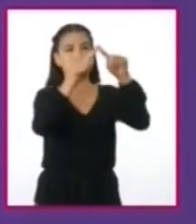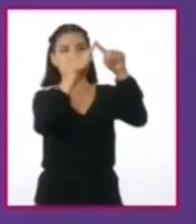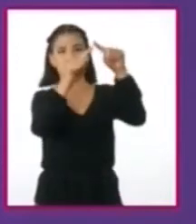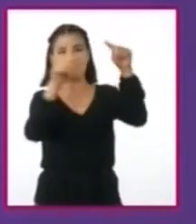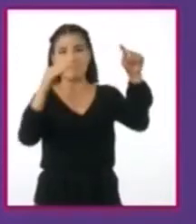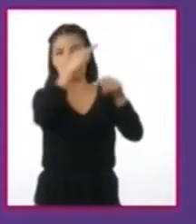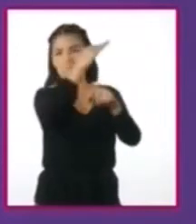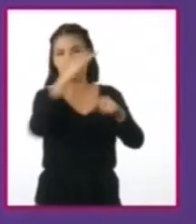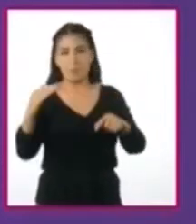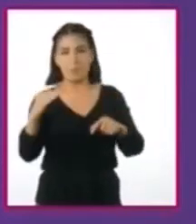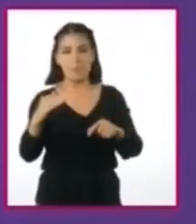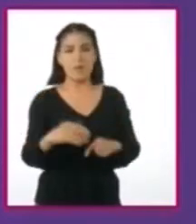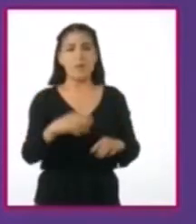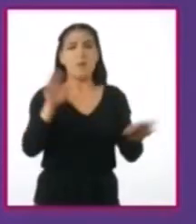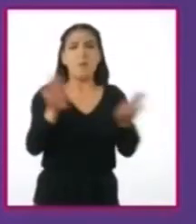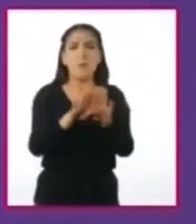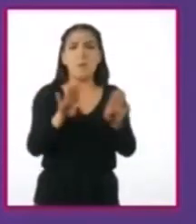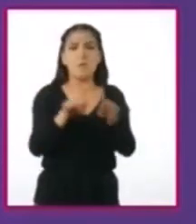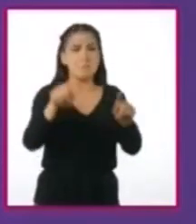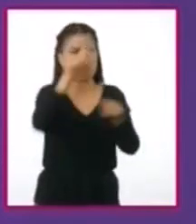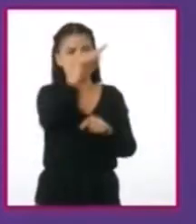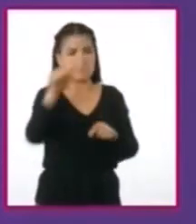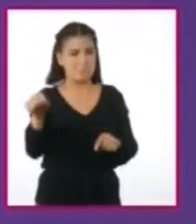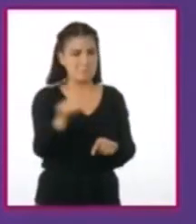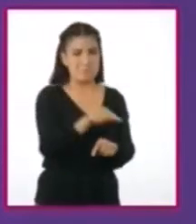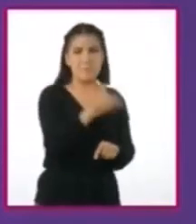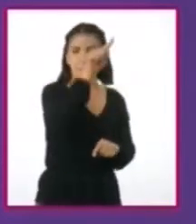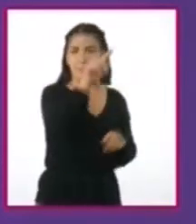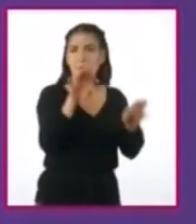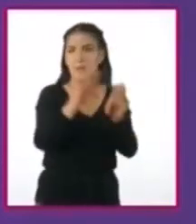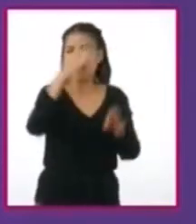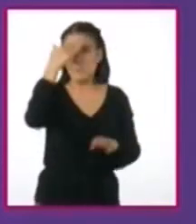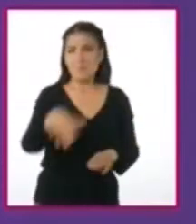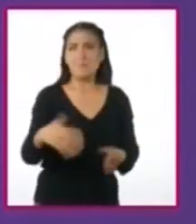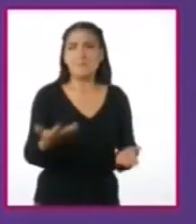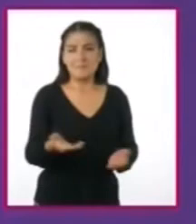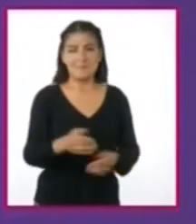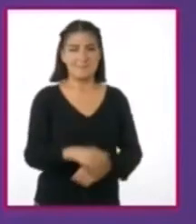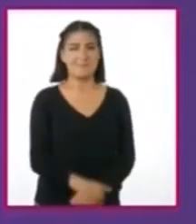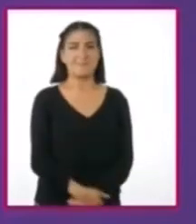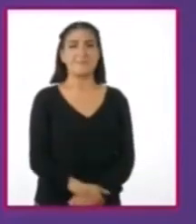estos cómo son entre sí? ¿Cómo lo saben?